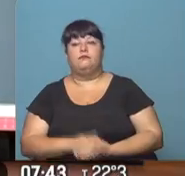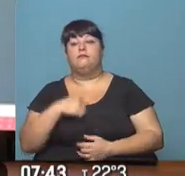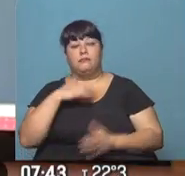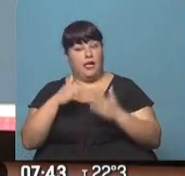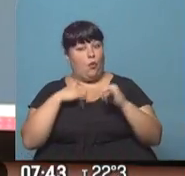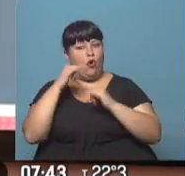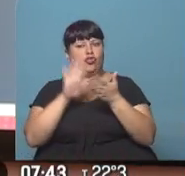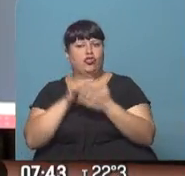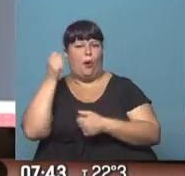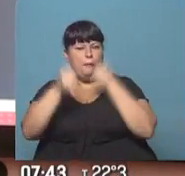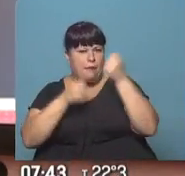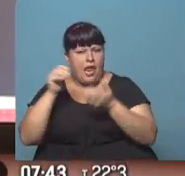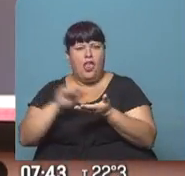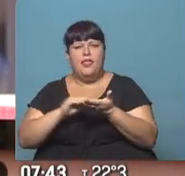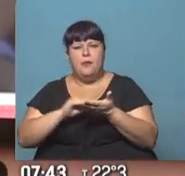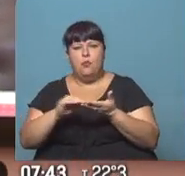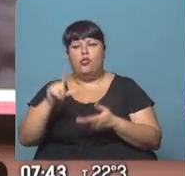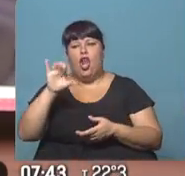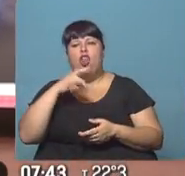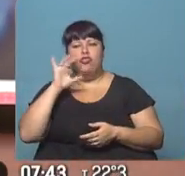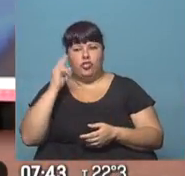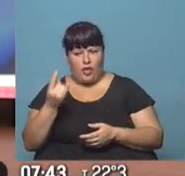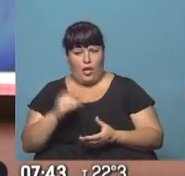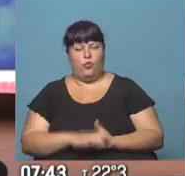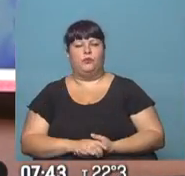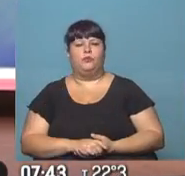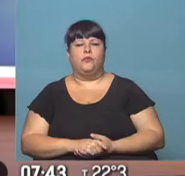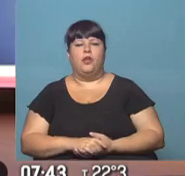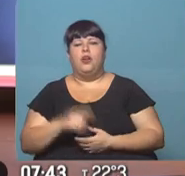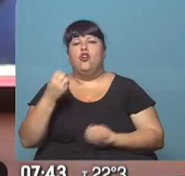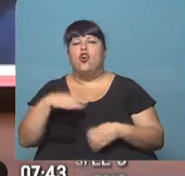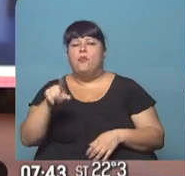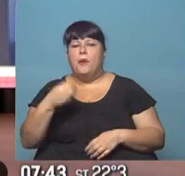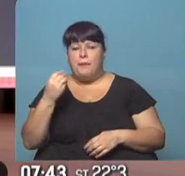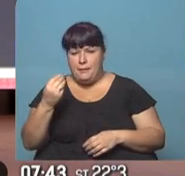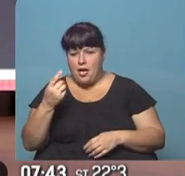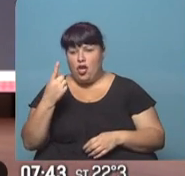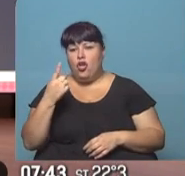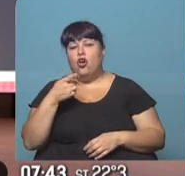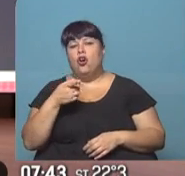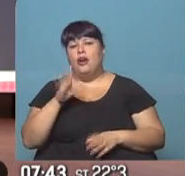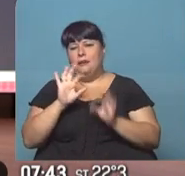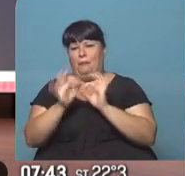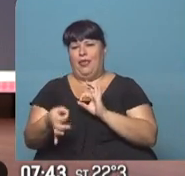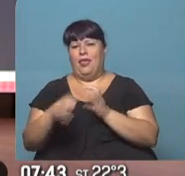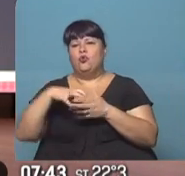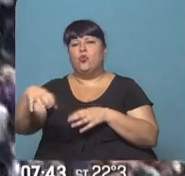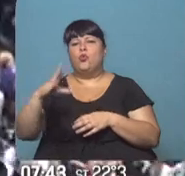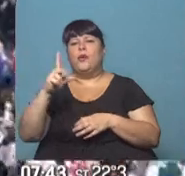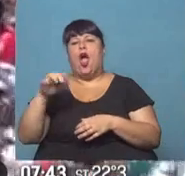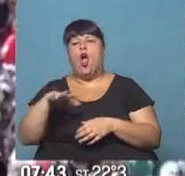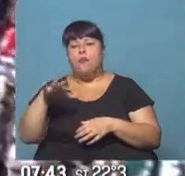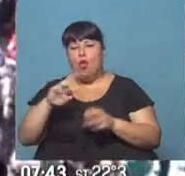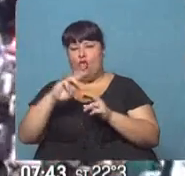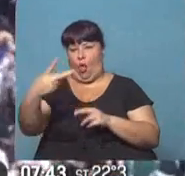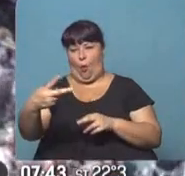ocupamos ya mismo de la agresión que sufrió el diputado nacional Martín Lustó. Todo comenzó cuando se encontraba a metros de una sucursal del Banco Provincia,